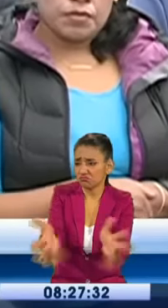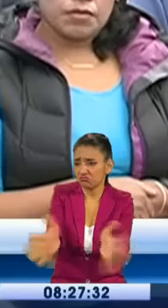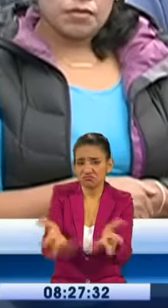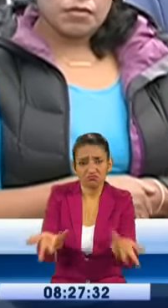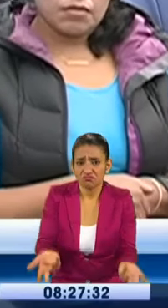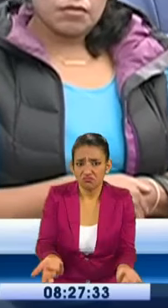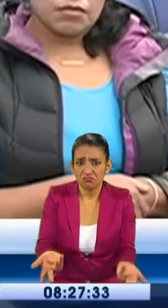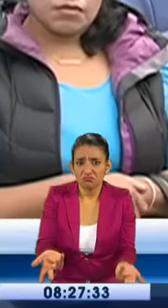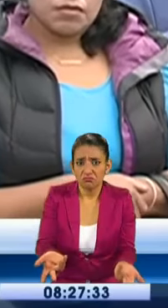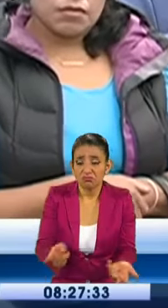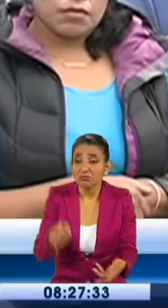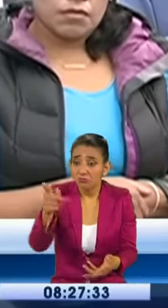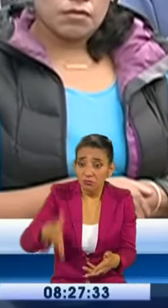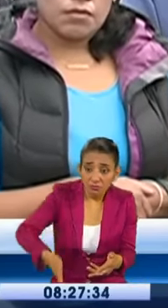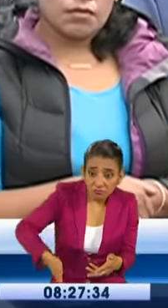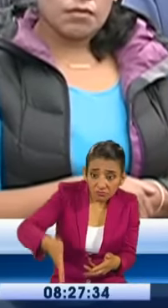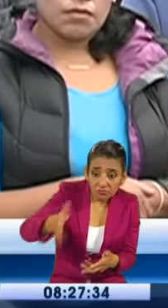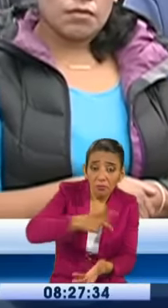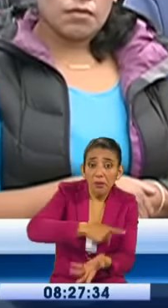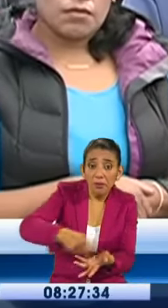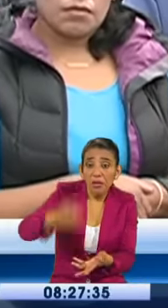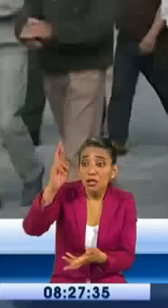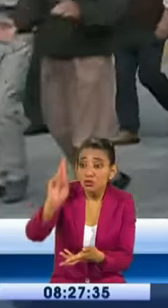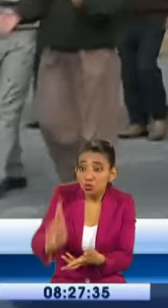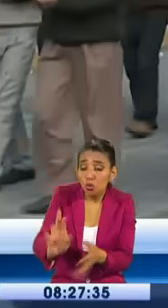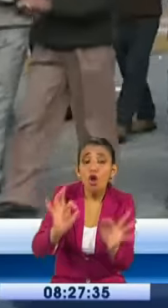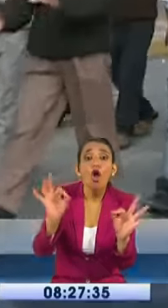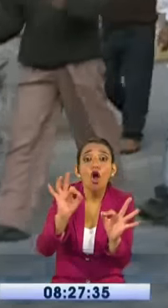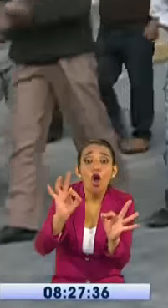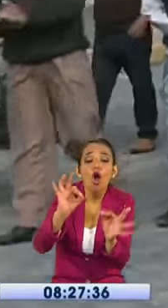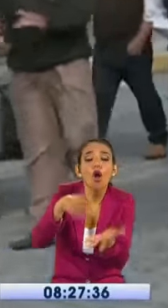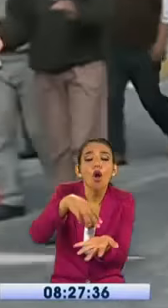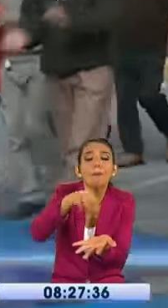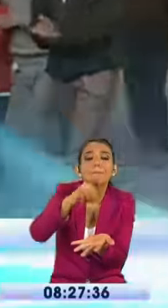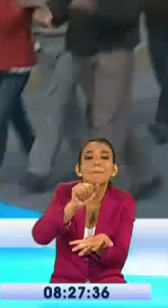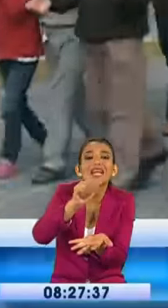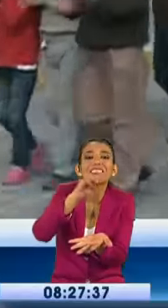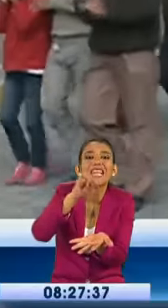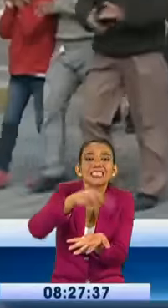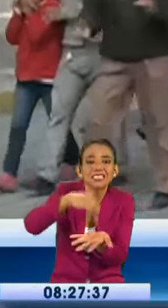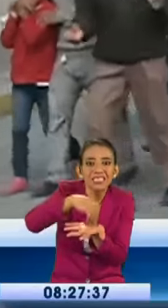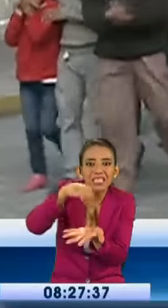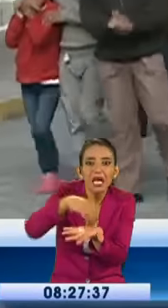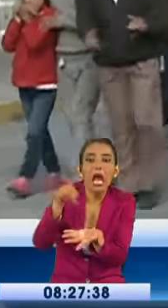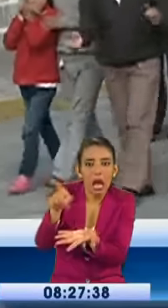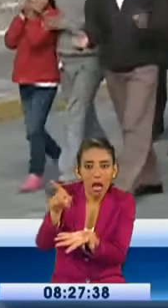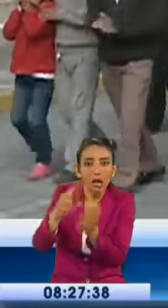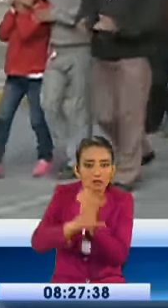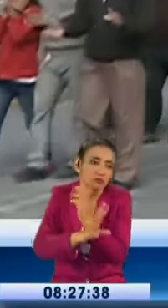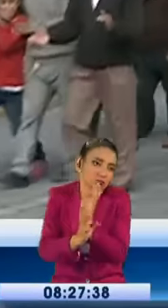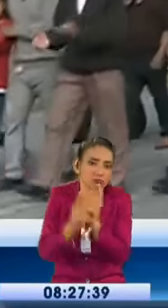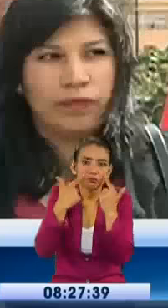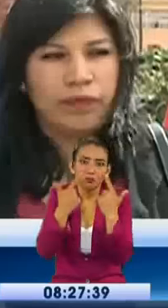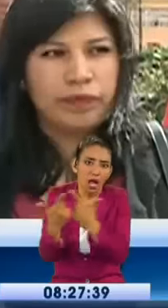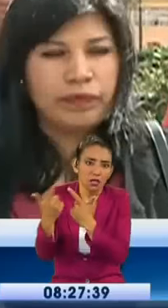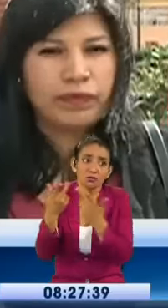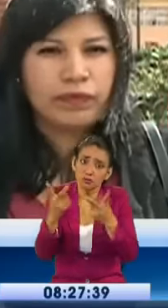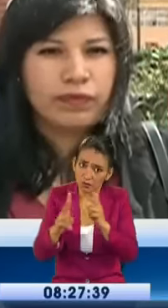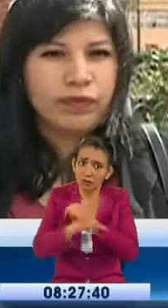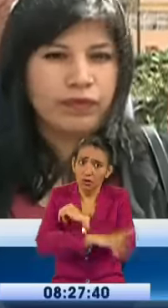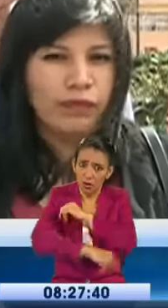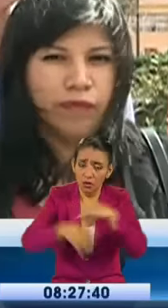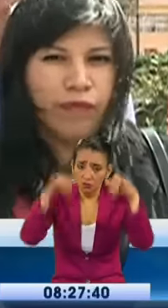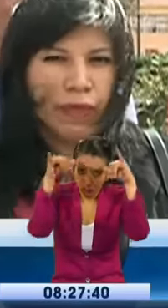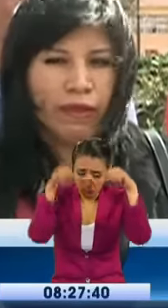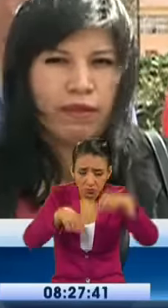se los da tanto en la Panamericana Sur como en la ciudad de Machachi. Inclusive en las zonas periféricas se produjo el robo de varios animales. La pérdida